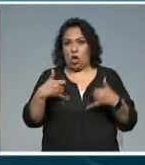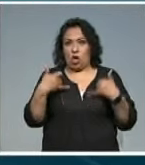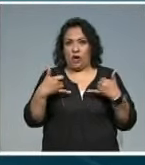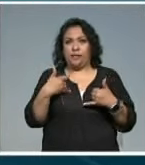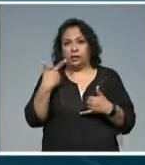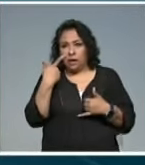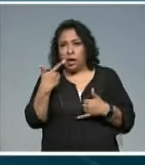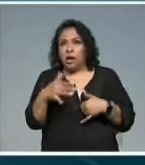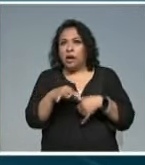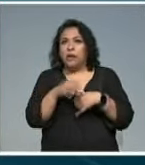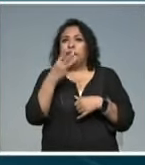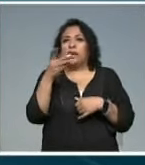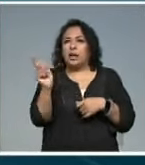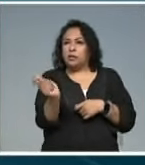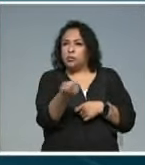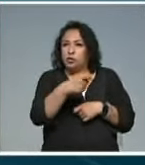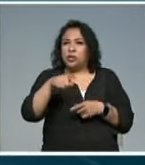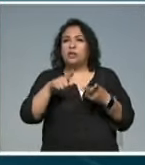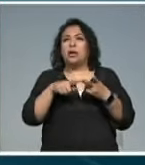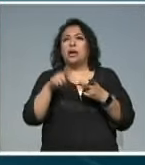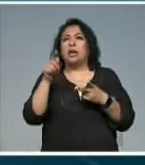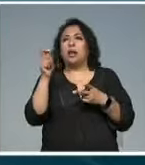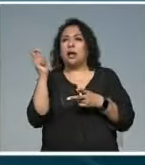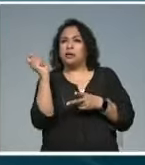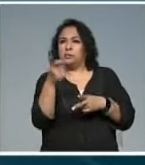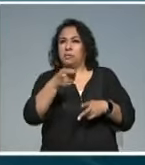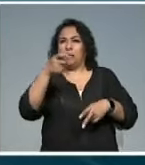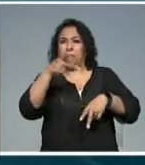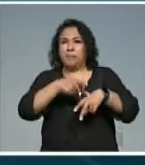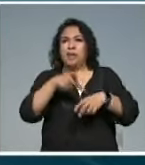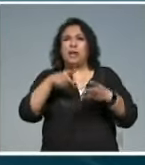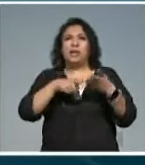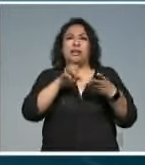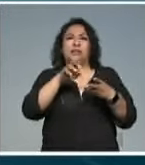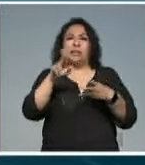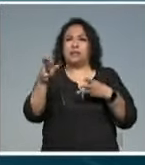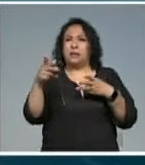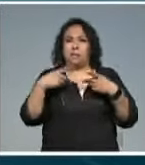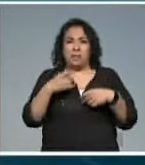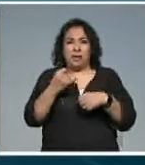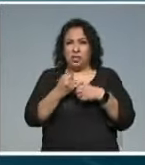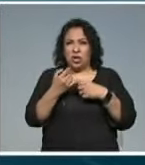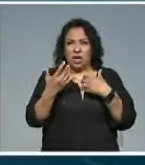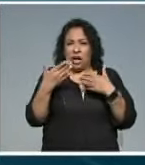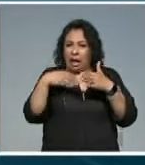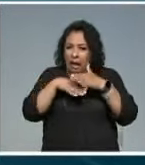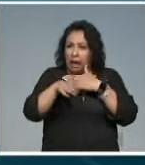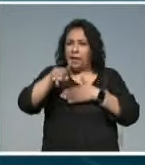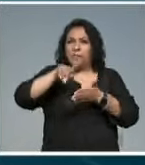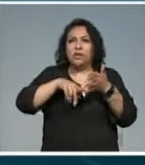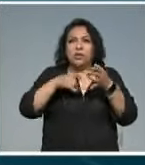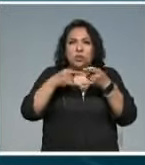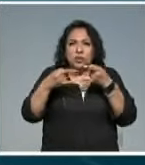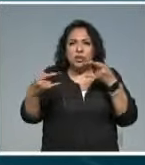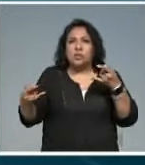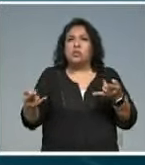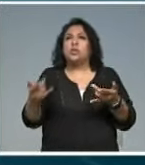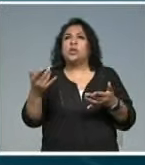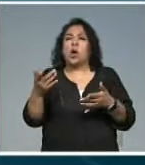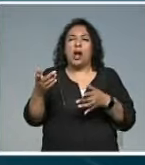vivir los tres mosqueteros, la espada en la piedra, la cenicienta, y los personajes lo sumergen en su historia y juegan con él y